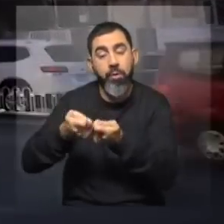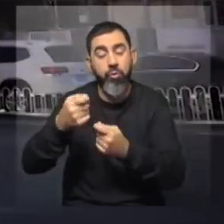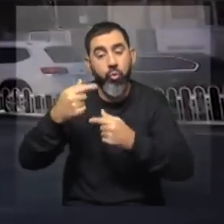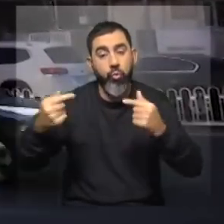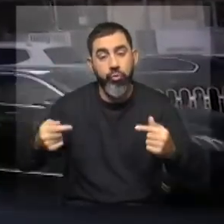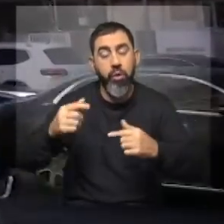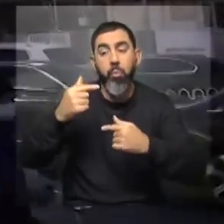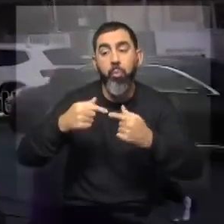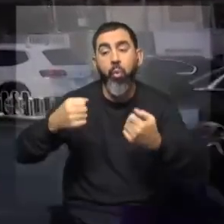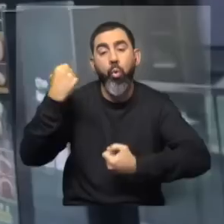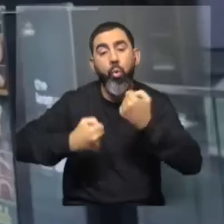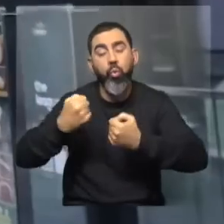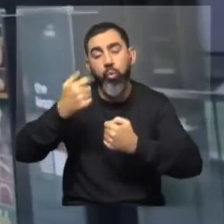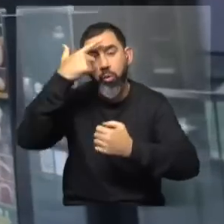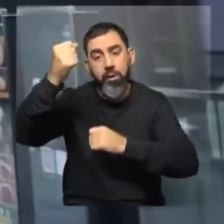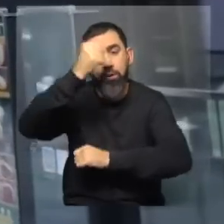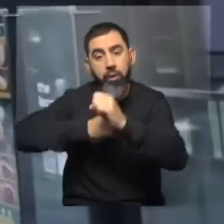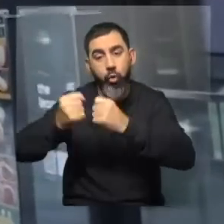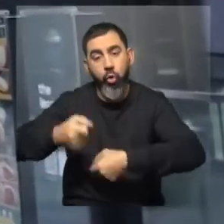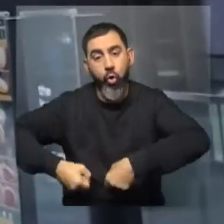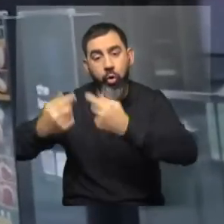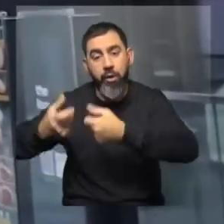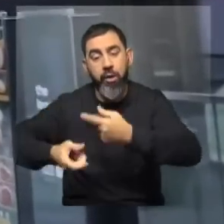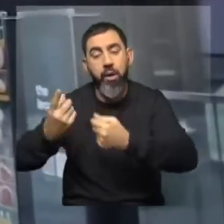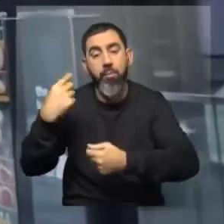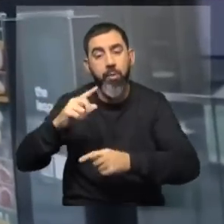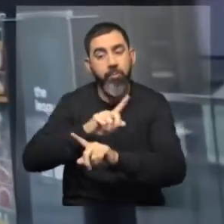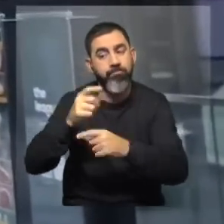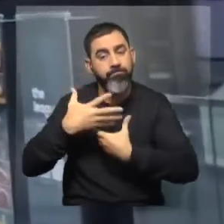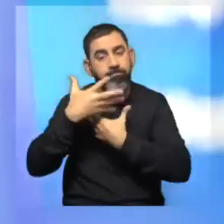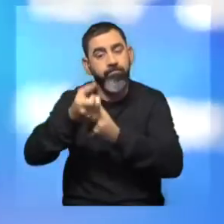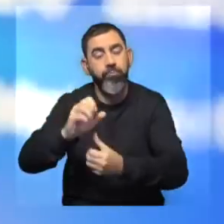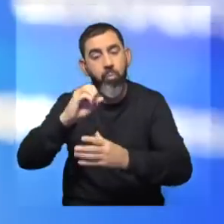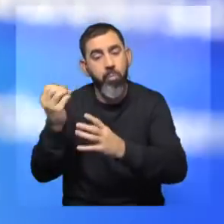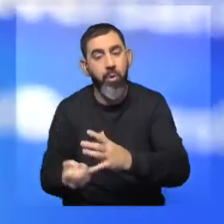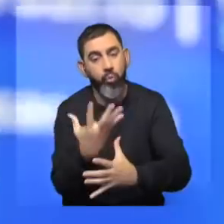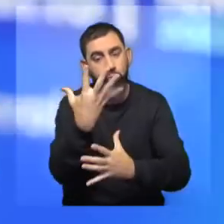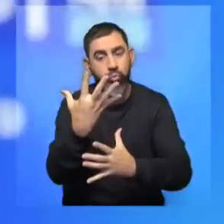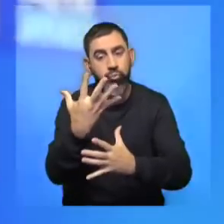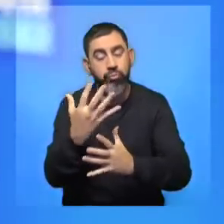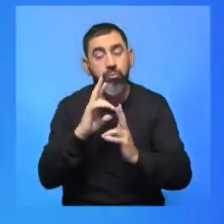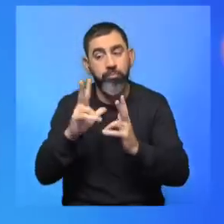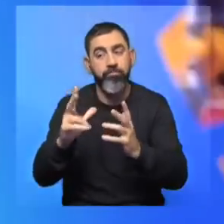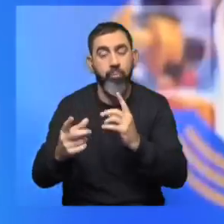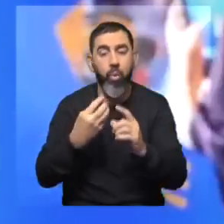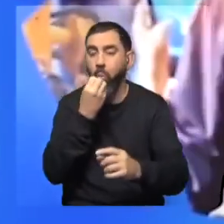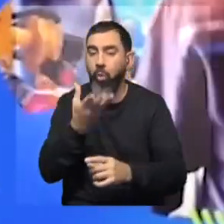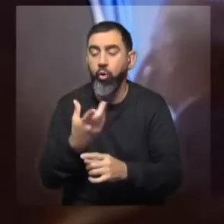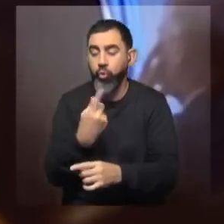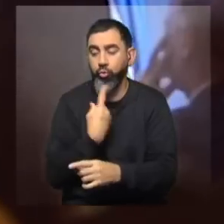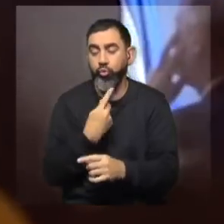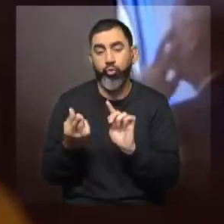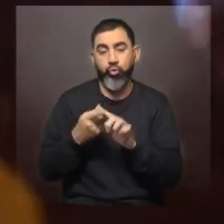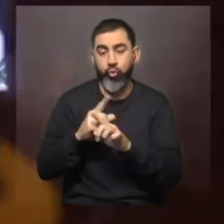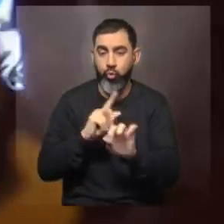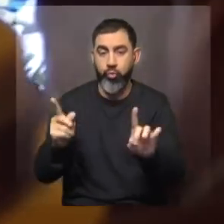y los productos industriales y tecnológicos nacionales sin embargo la iniciativa no cuenta con el visto bueno del mercosur que ha señalado la inconveniencia de hacer el